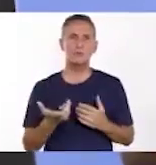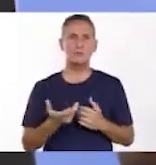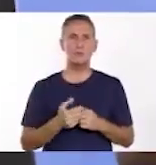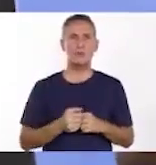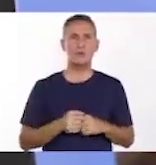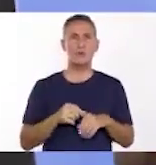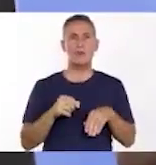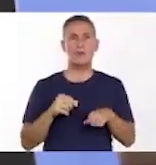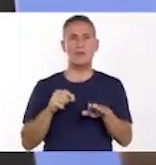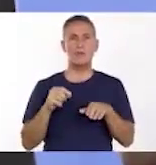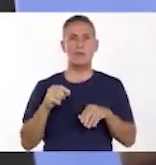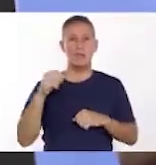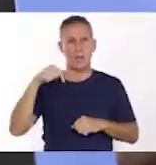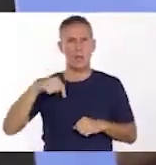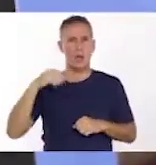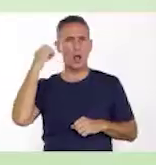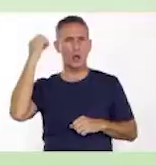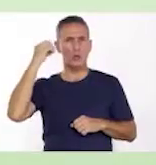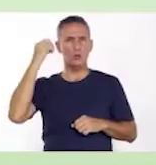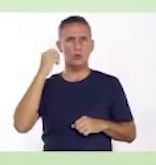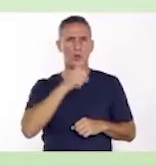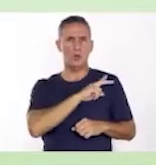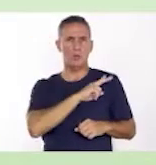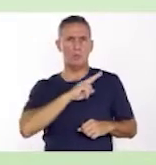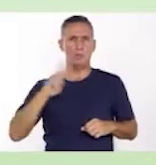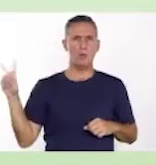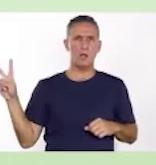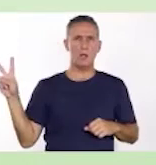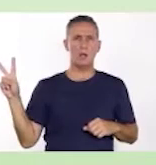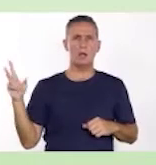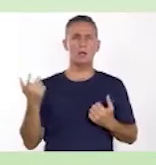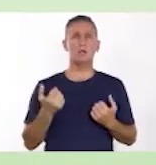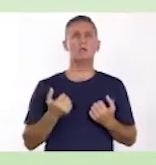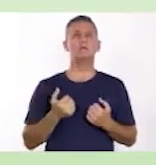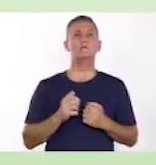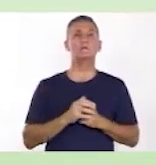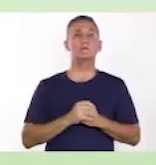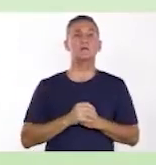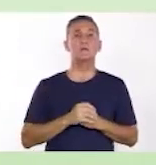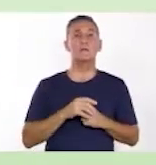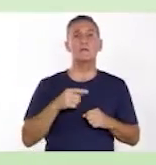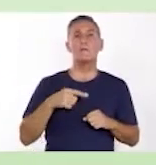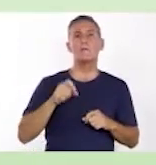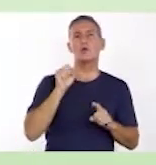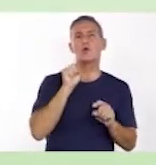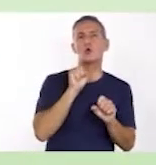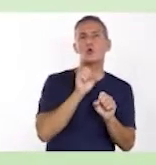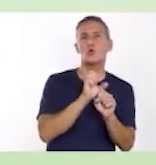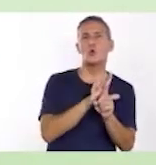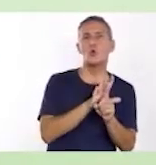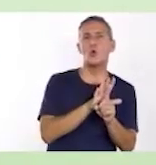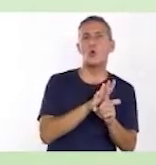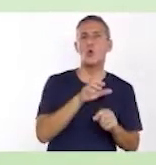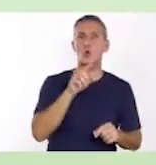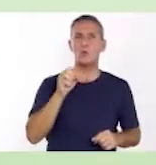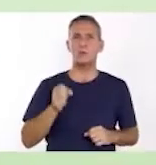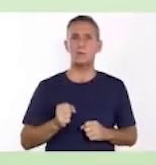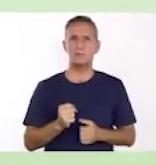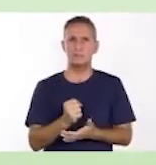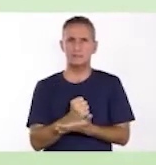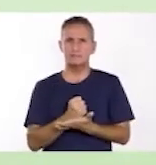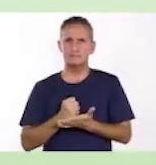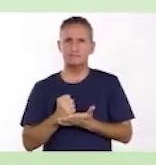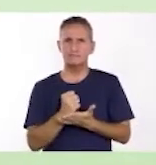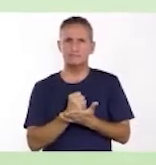es reflexivo, valiente, diestro. Pero ahí comienza su cólera, cuando